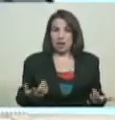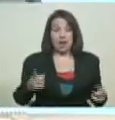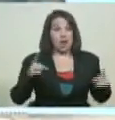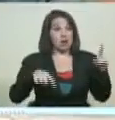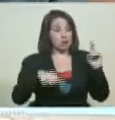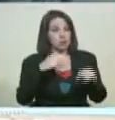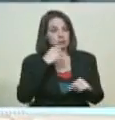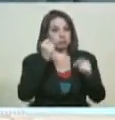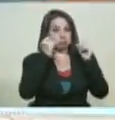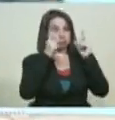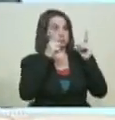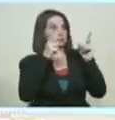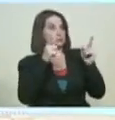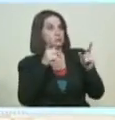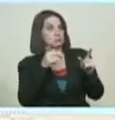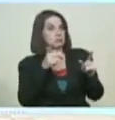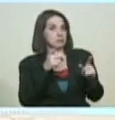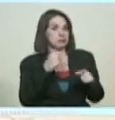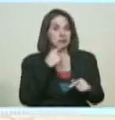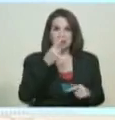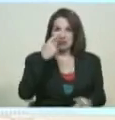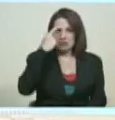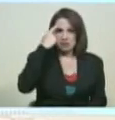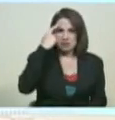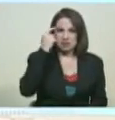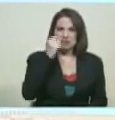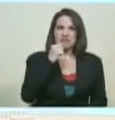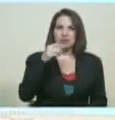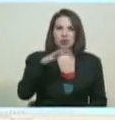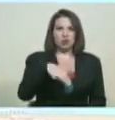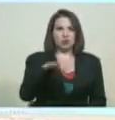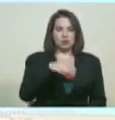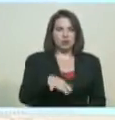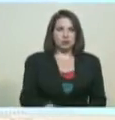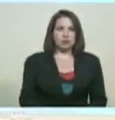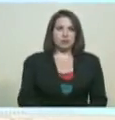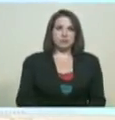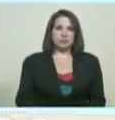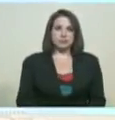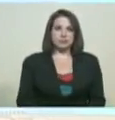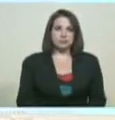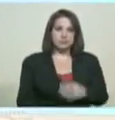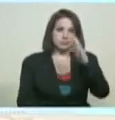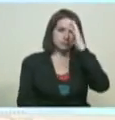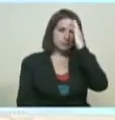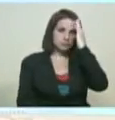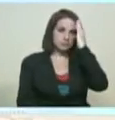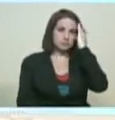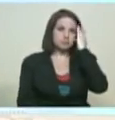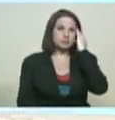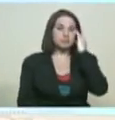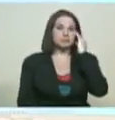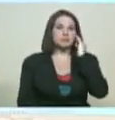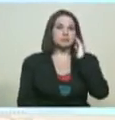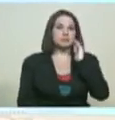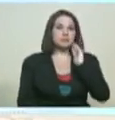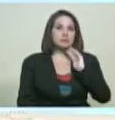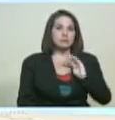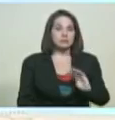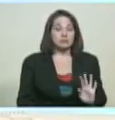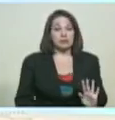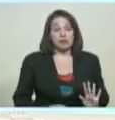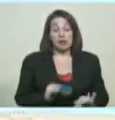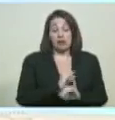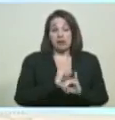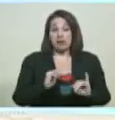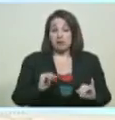nos sorprendería a nadie aquí ya sabemos algunos dónde están al final terminaron en la derecha